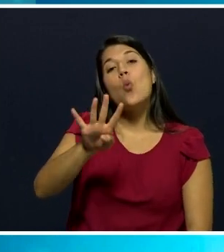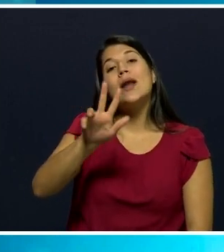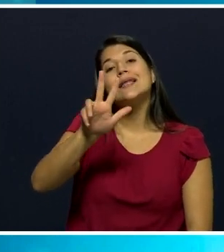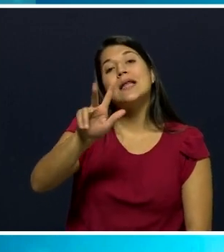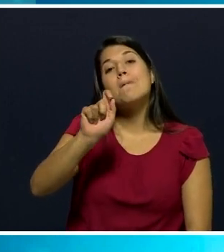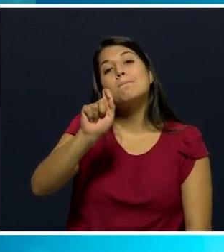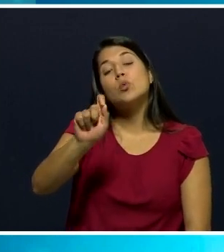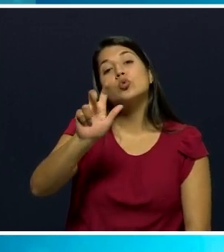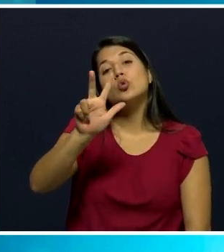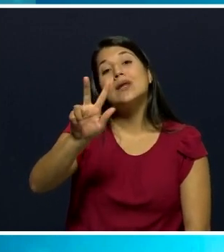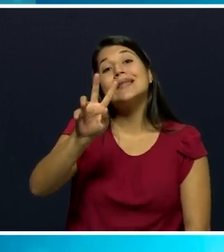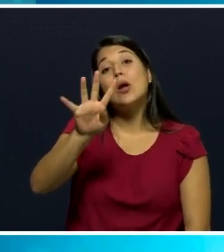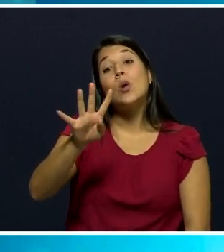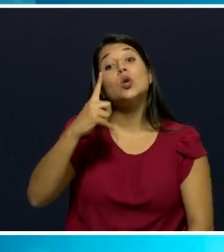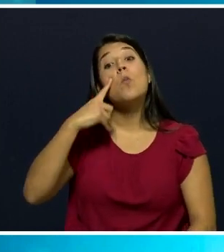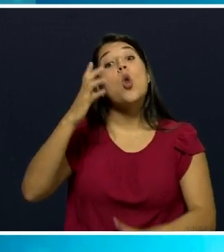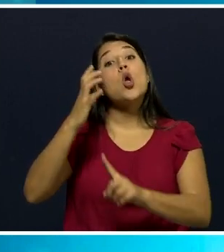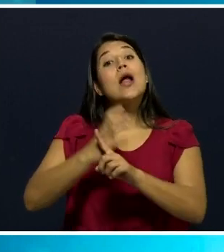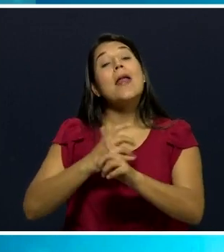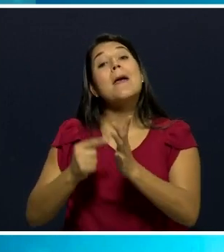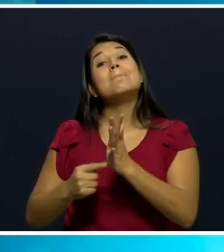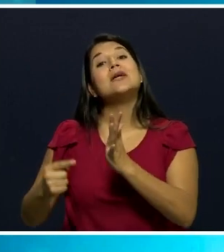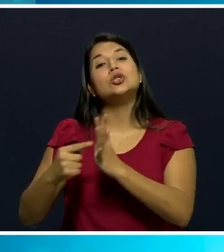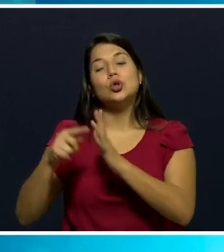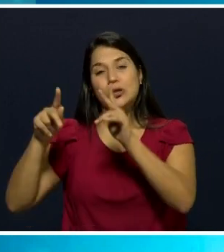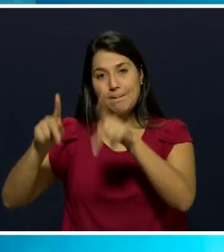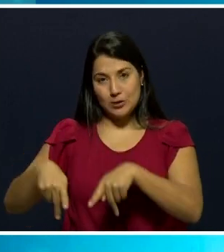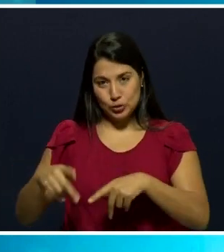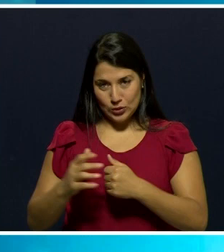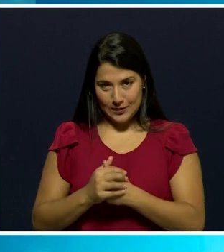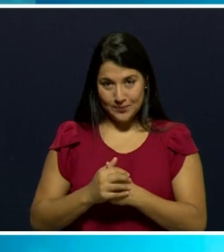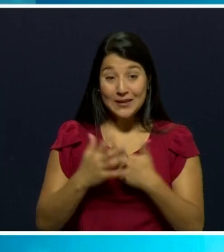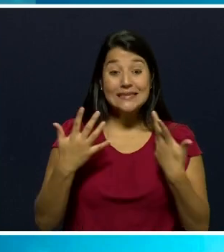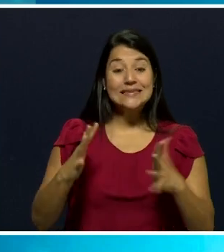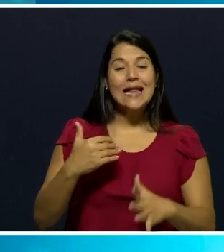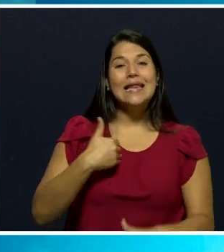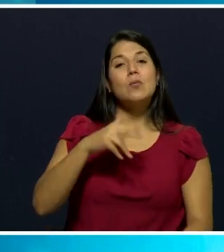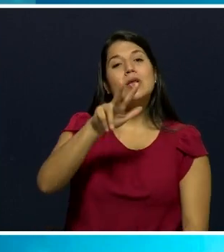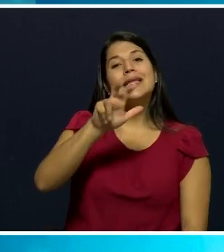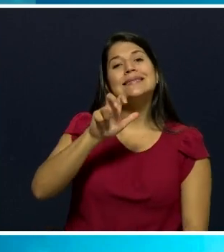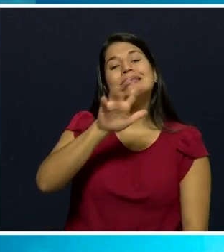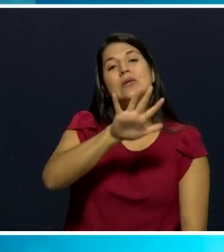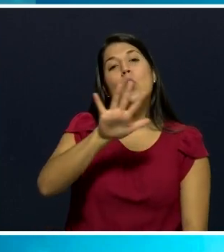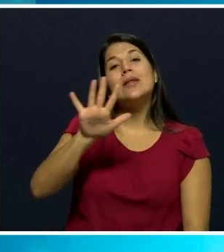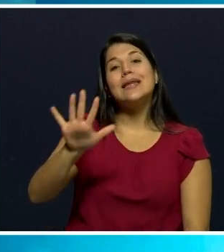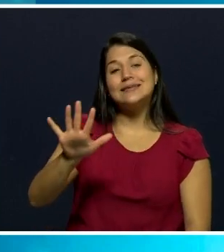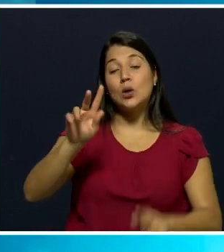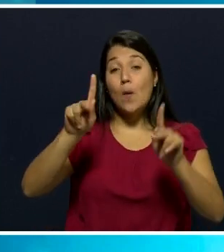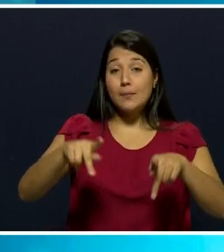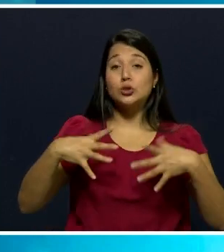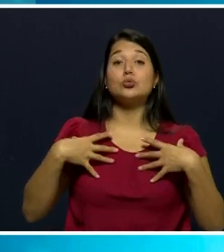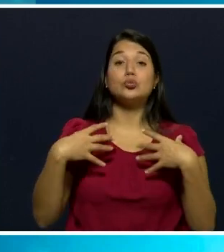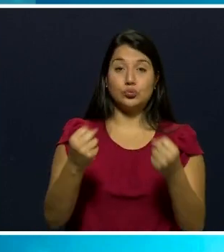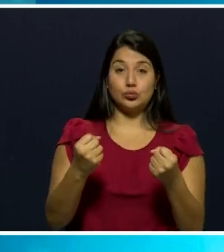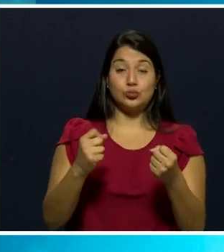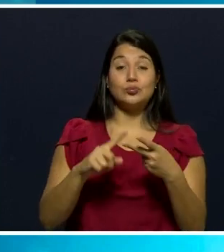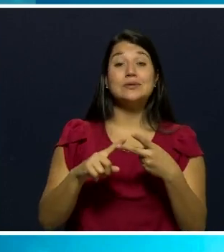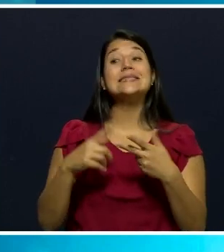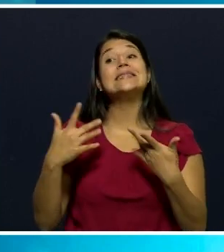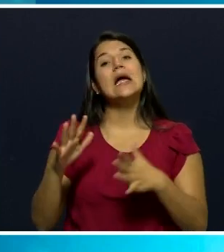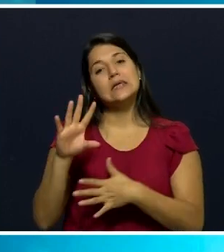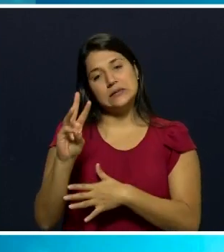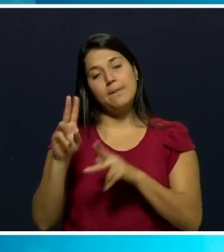143.34 casos por cada millón de habitantes. Tenemos 355 recuperados y 6 personas fallecidas.